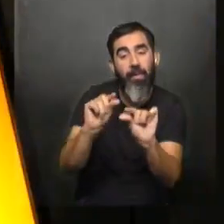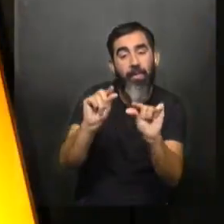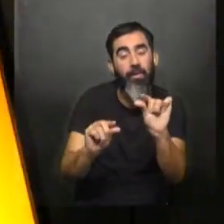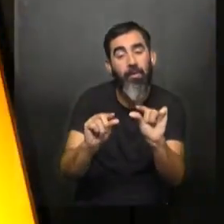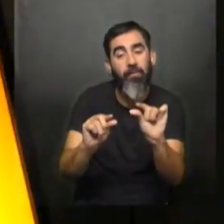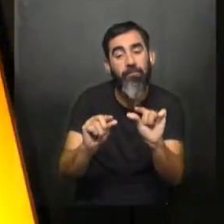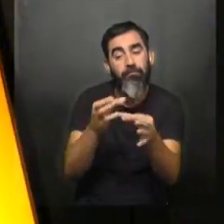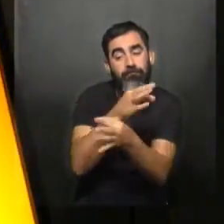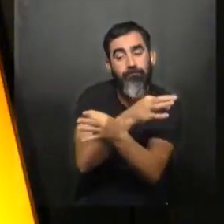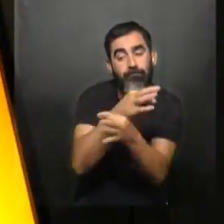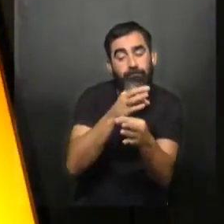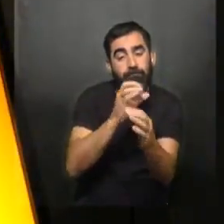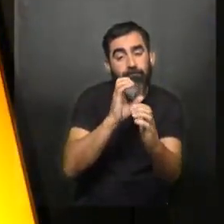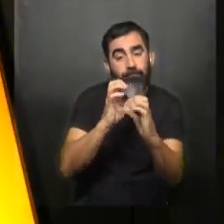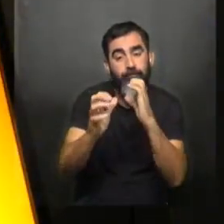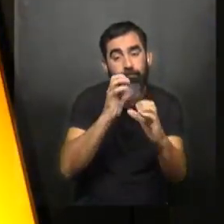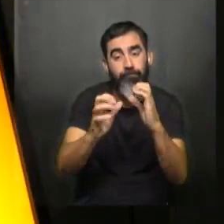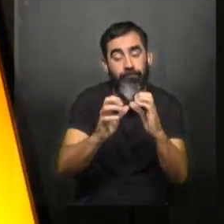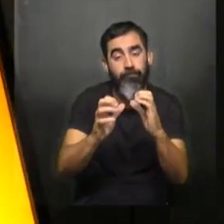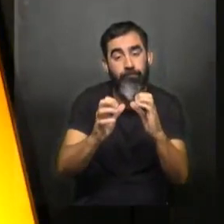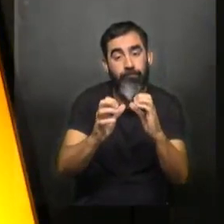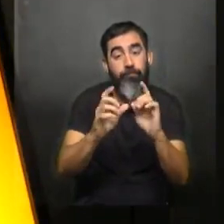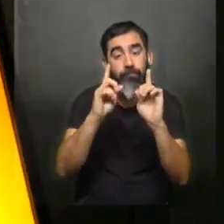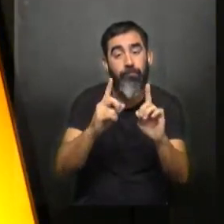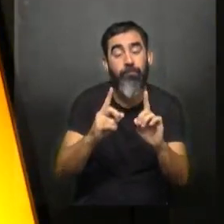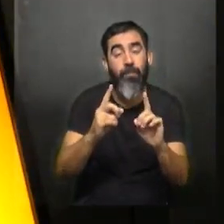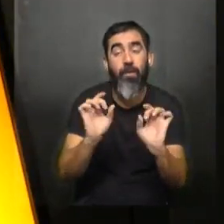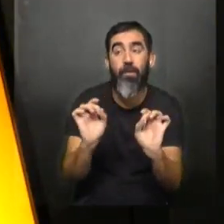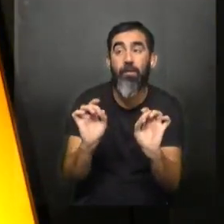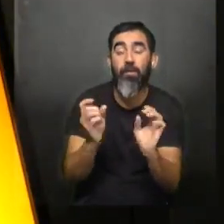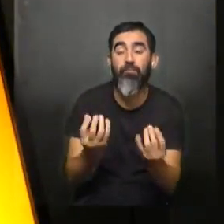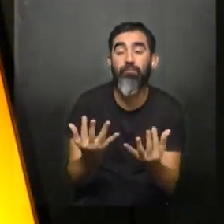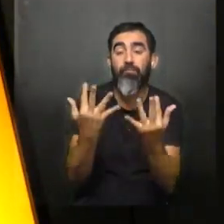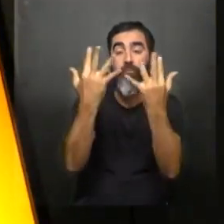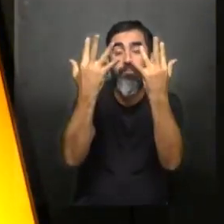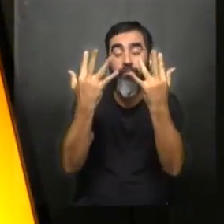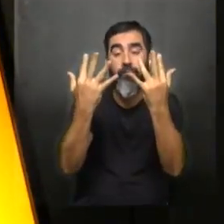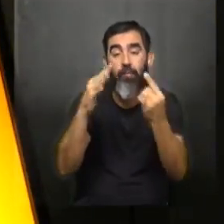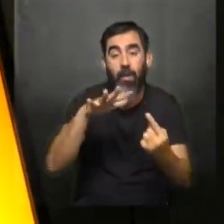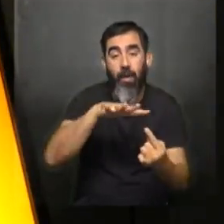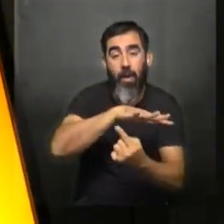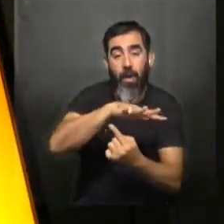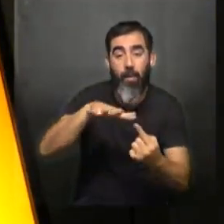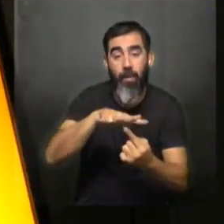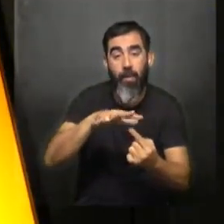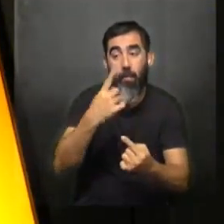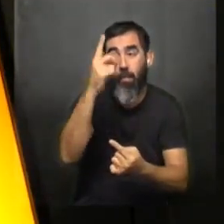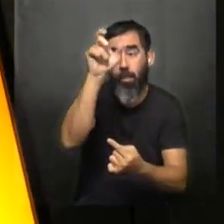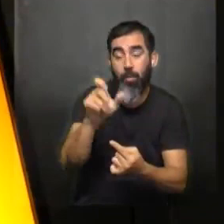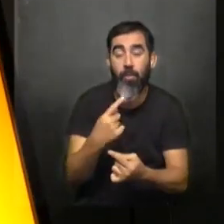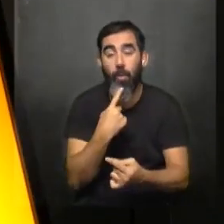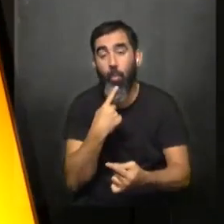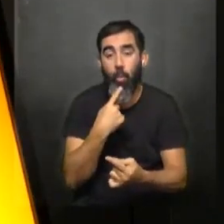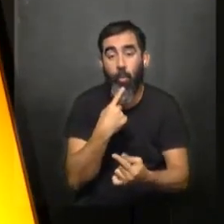de la eficiencia energética y de las emisiones atmosféricas de estas estufas. Y bueno, había una inquietud de un televidente que